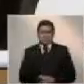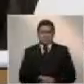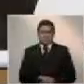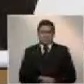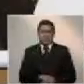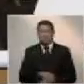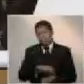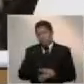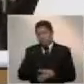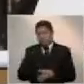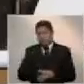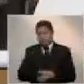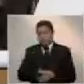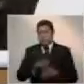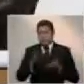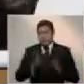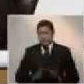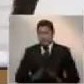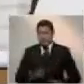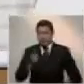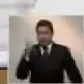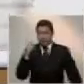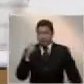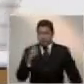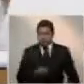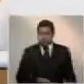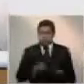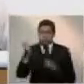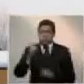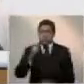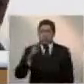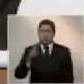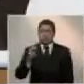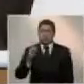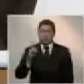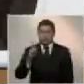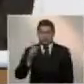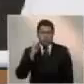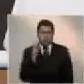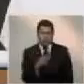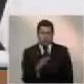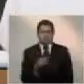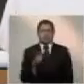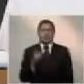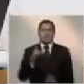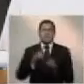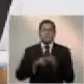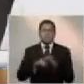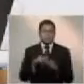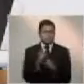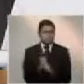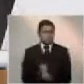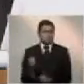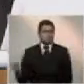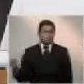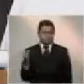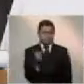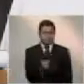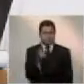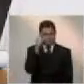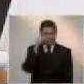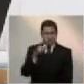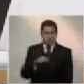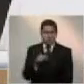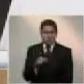están detenidos el hijo, que ayer fue enviado al rodeo, y la esposa, que estamos esperando que sea trasladada el día de